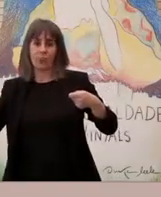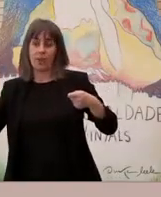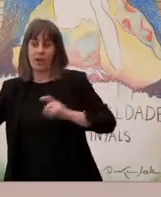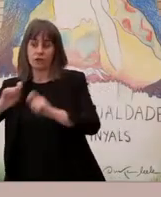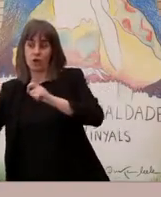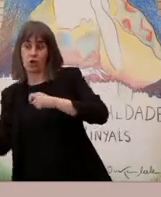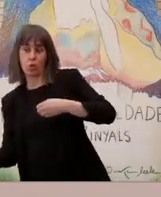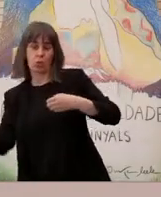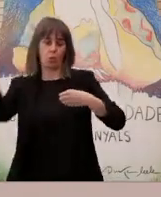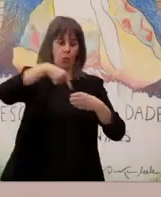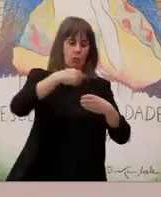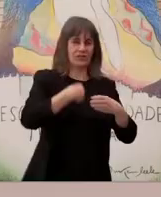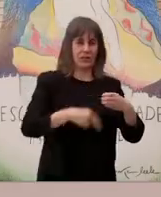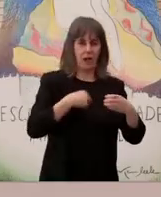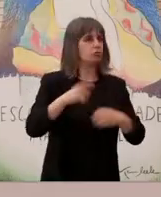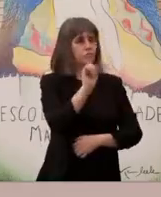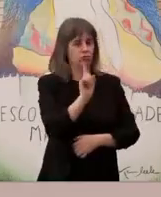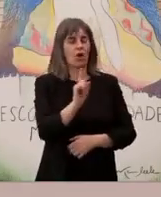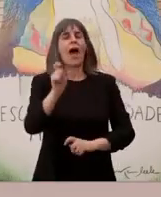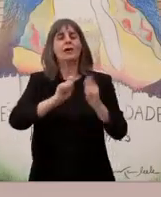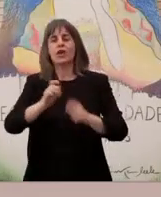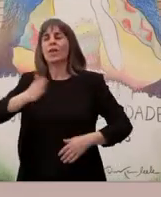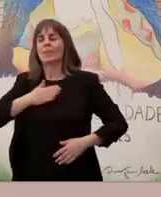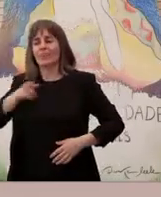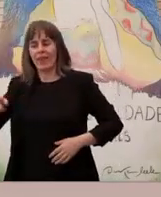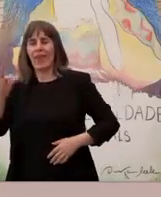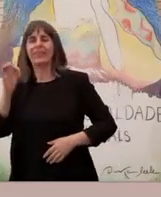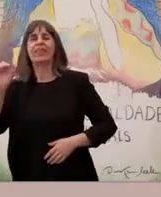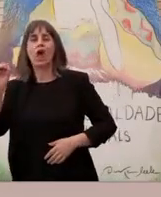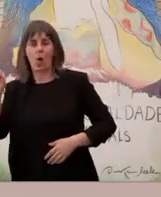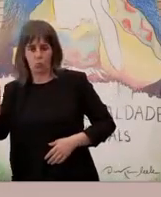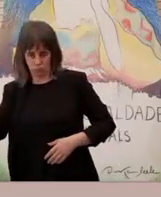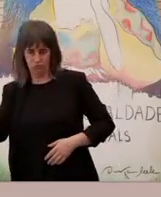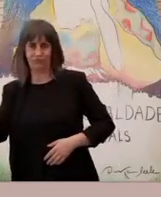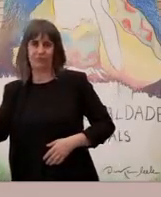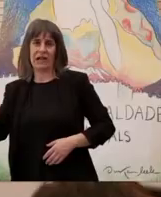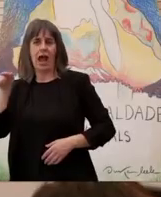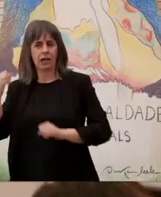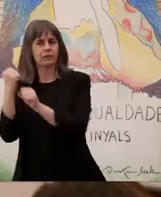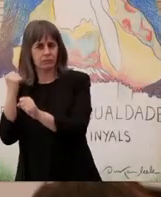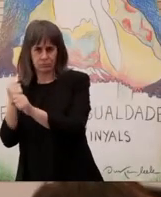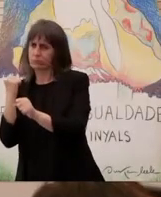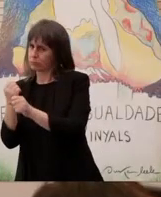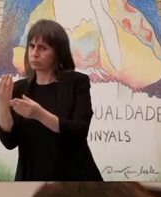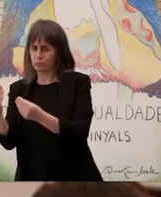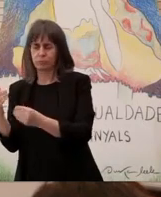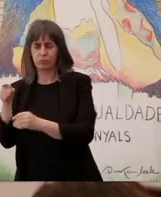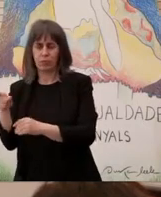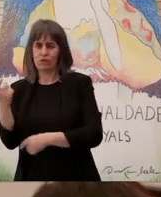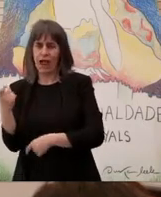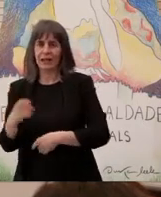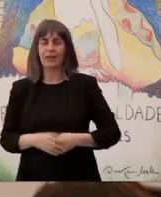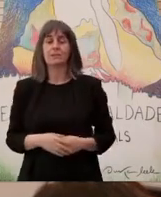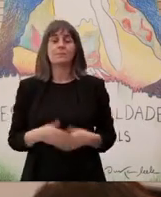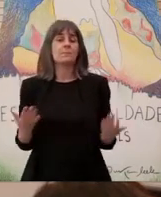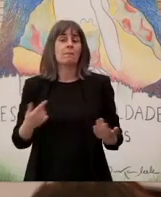asociación es de Teo tensos porque trabajan hoy estén muy que trabajar Entonces yo